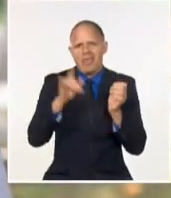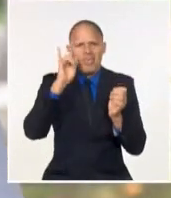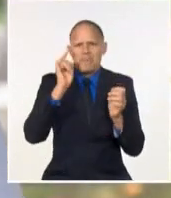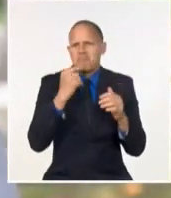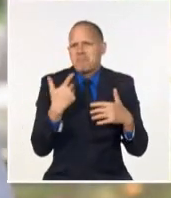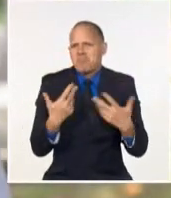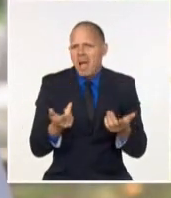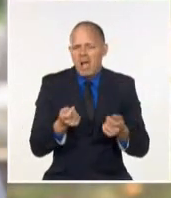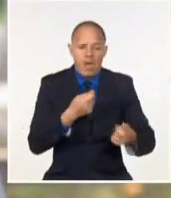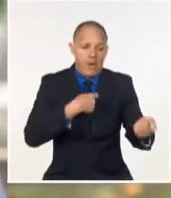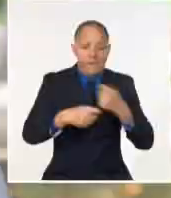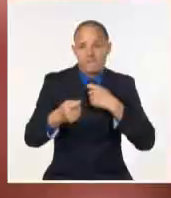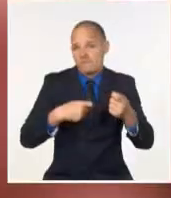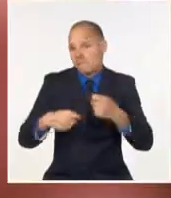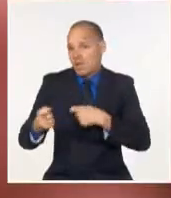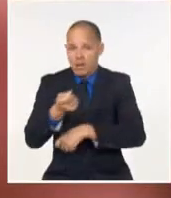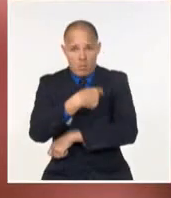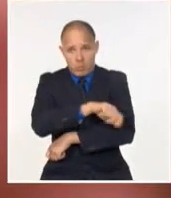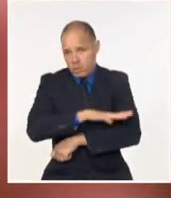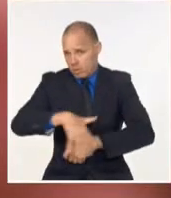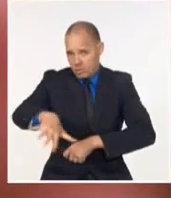es consumo social, es el pueblo.